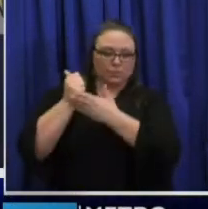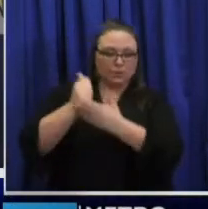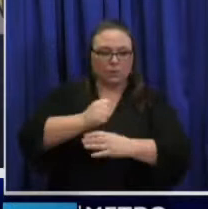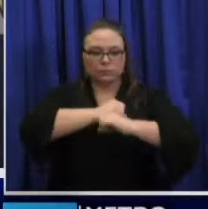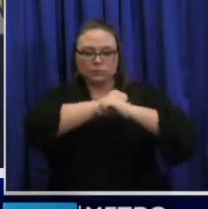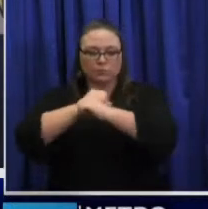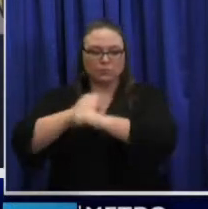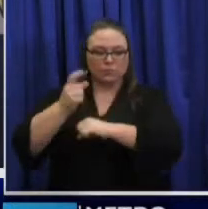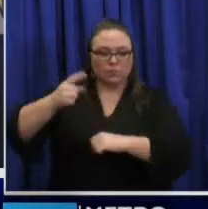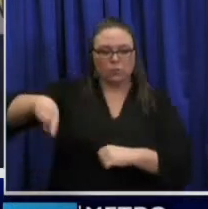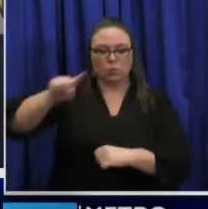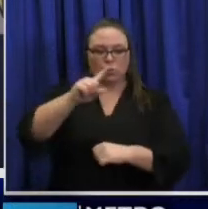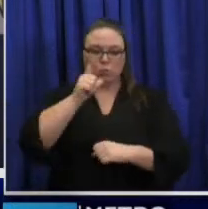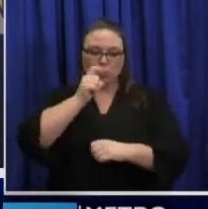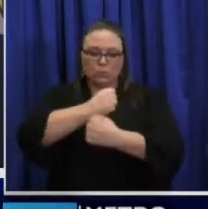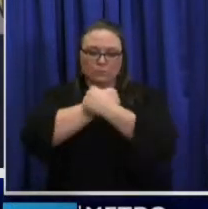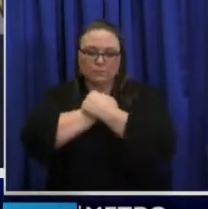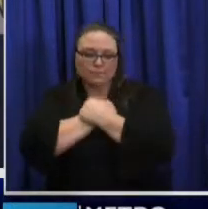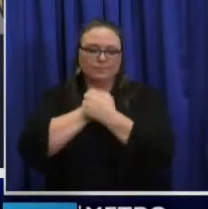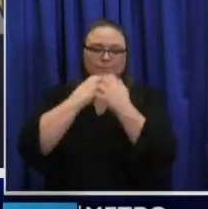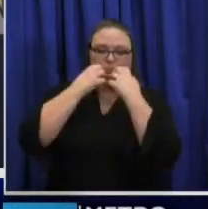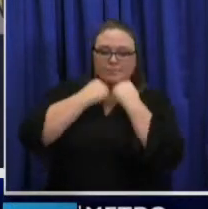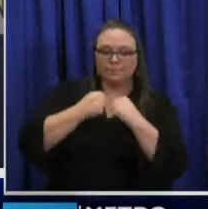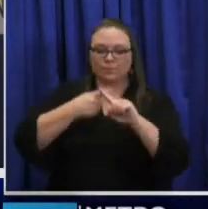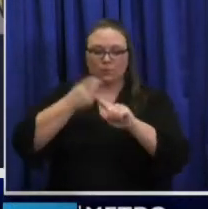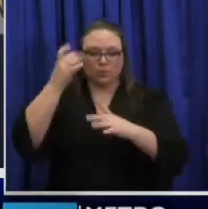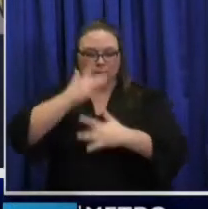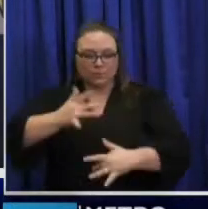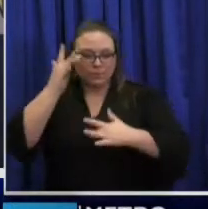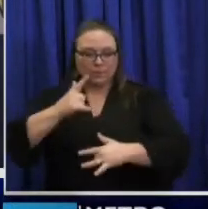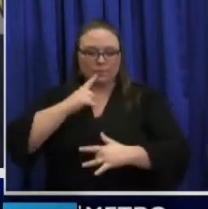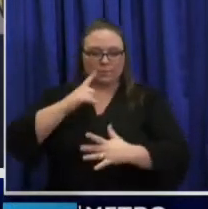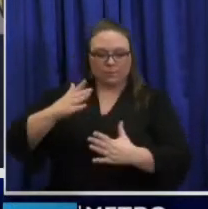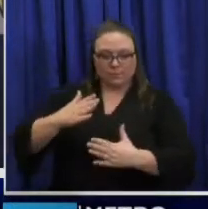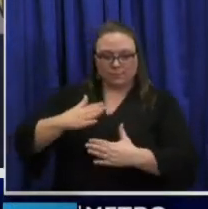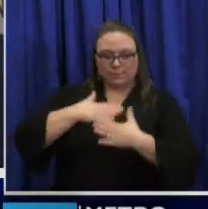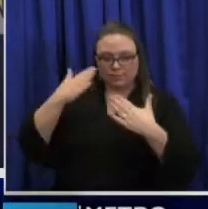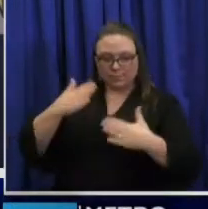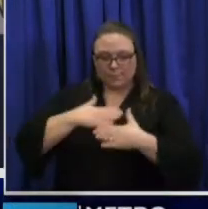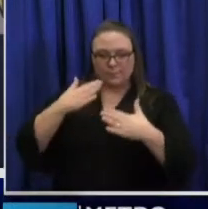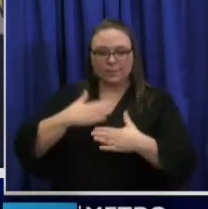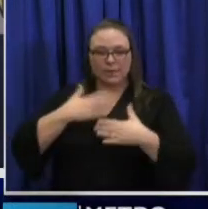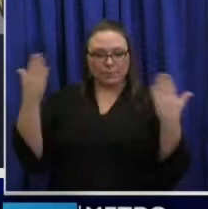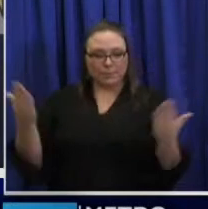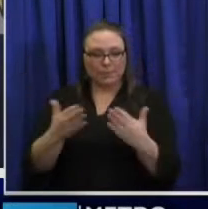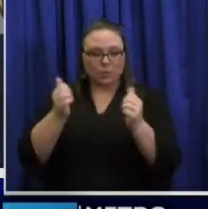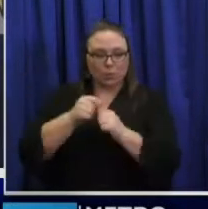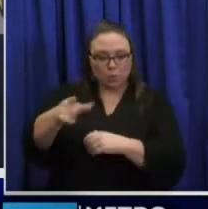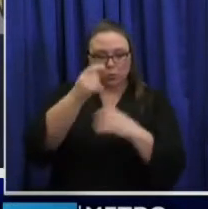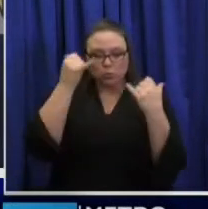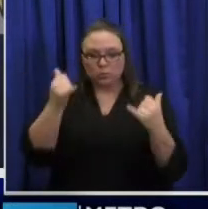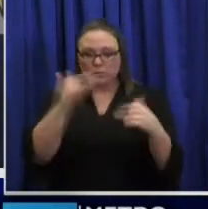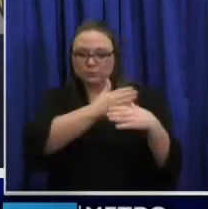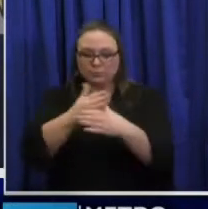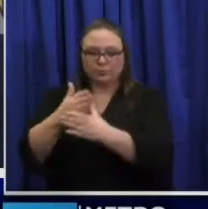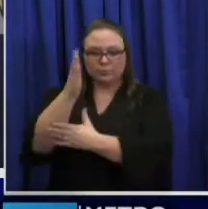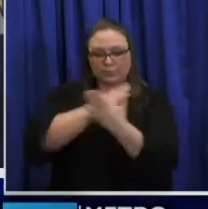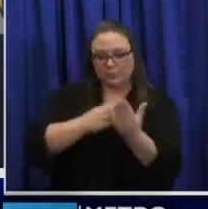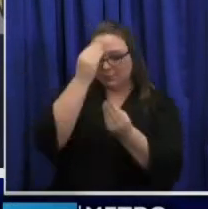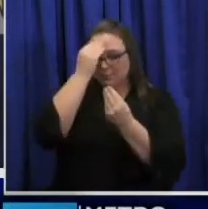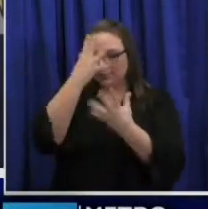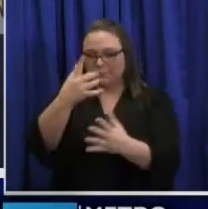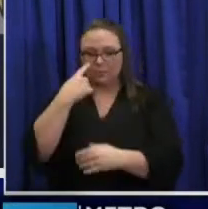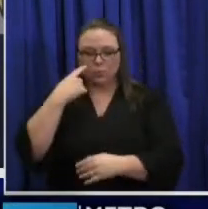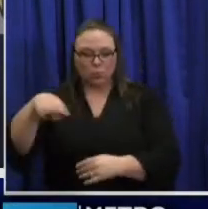de ayudar a protegerse a sí mismo y a sus seres queridos de este virus. Estoy feliz de estar con ustedes hoy y compartir parte